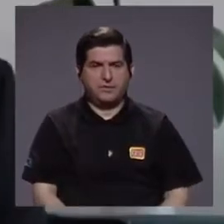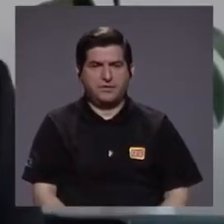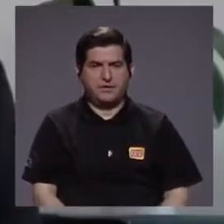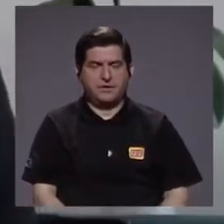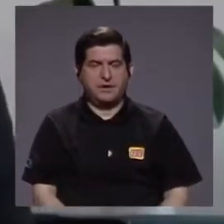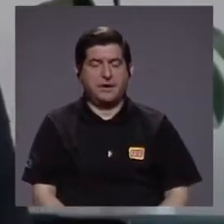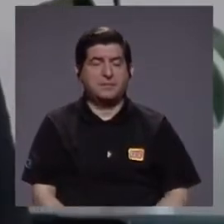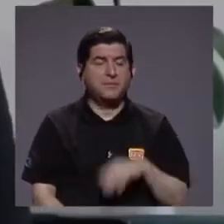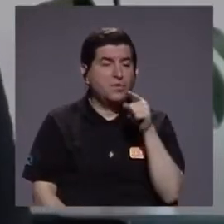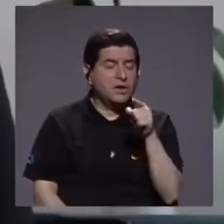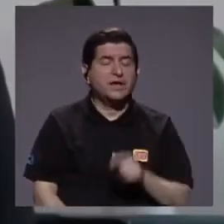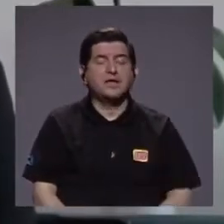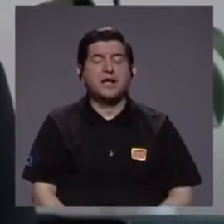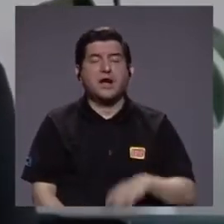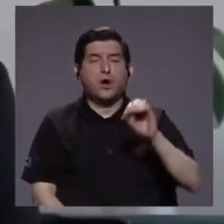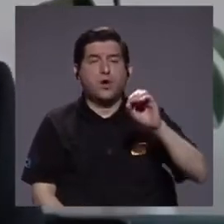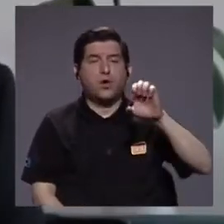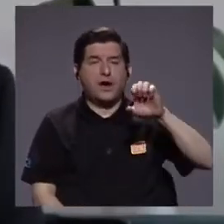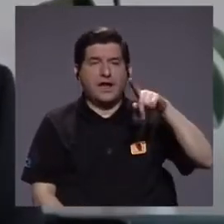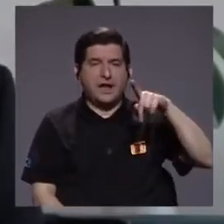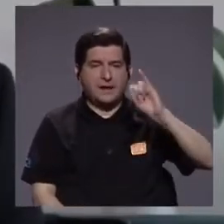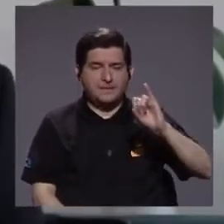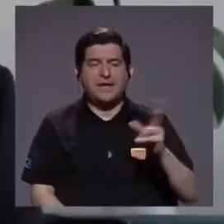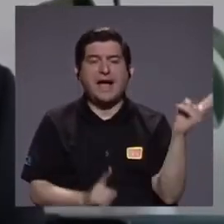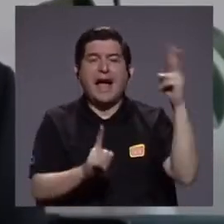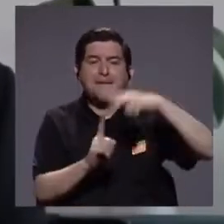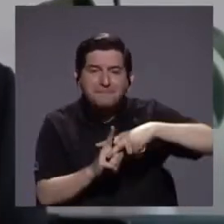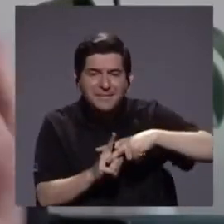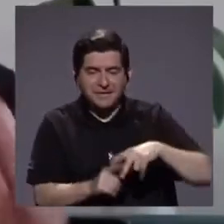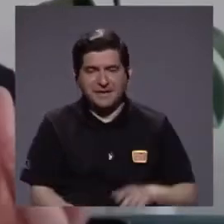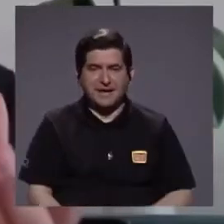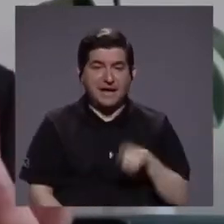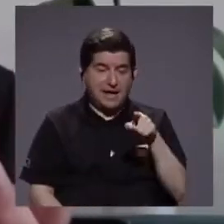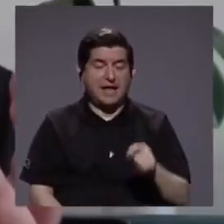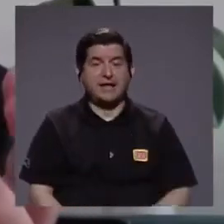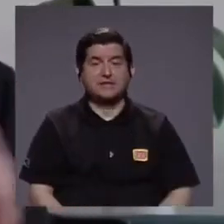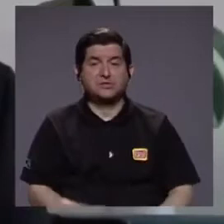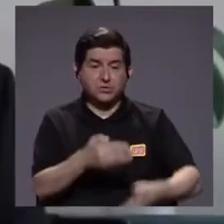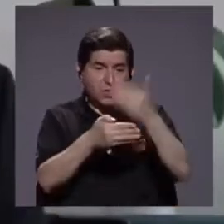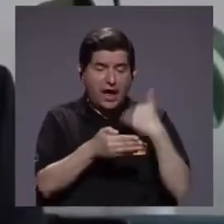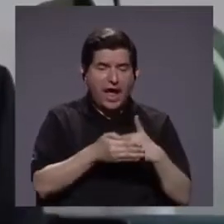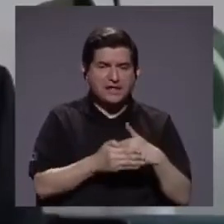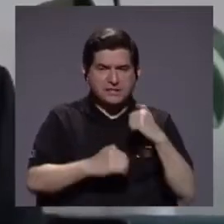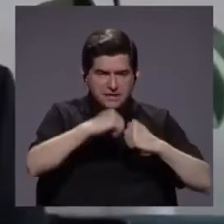oficina ejecutora del programa de inversiones. Ese programa de inversiones tiene que estar claramente